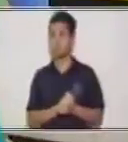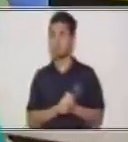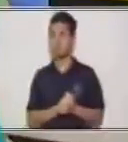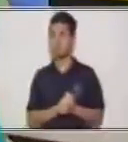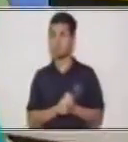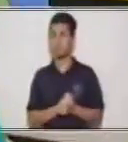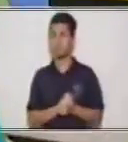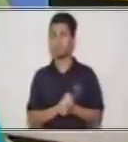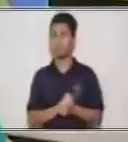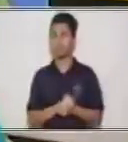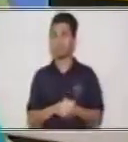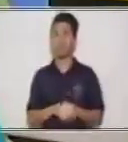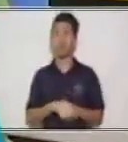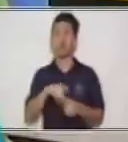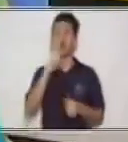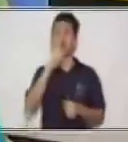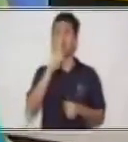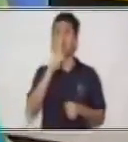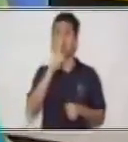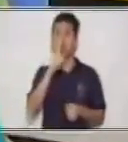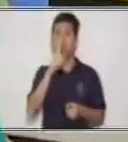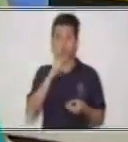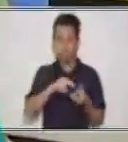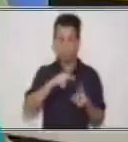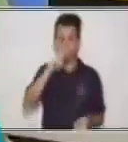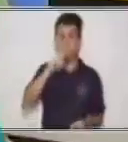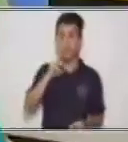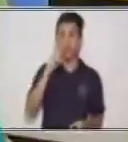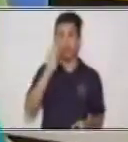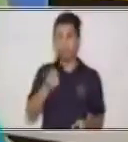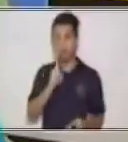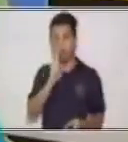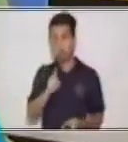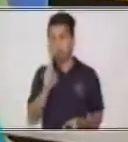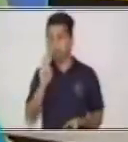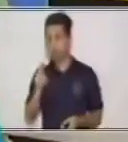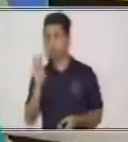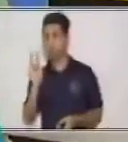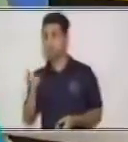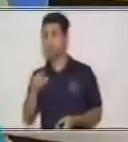Una botella es equivalente a 1, 2, 3 vasos.